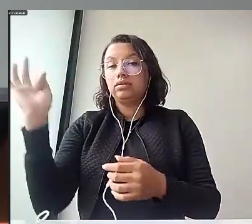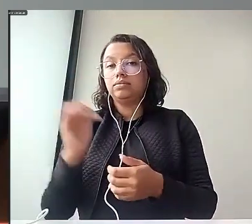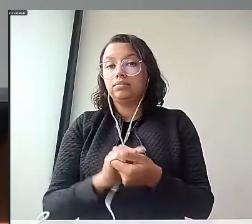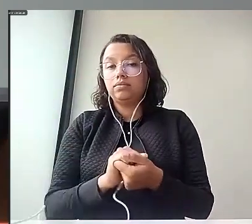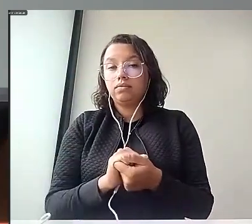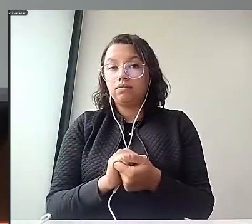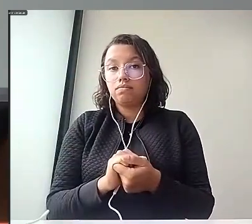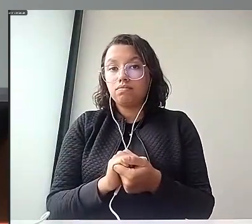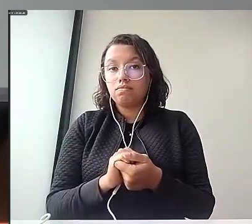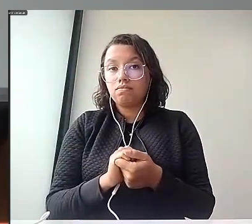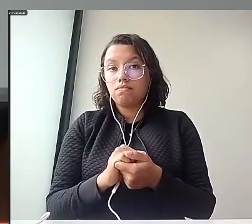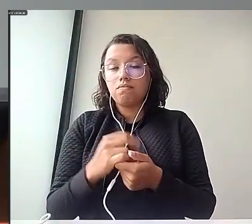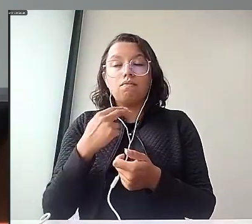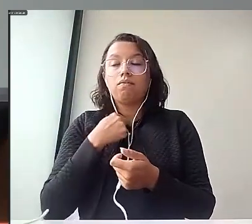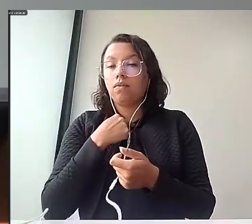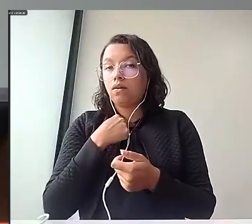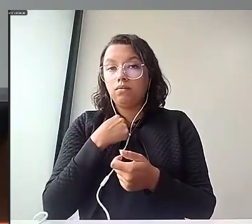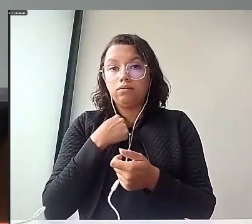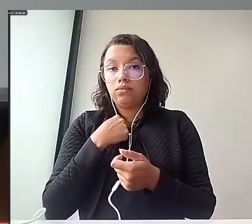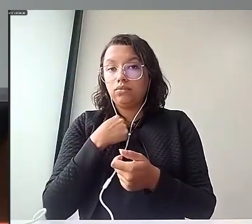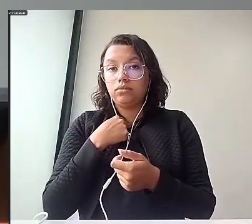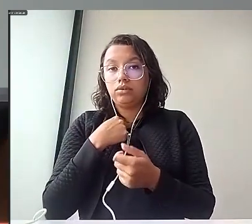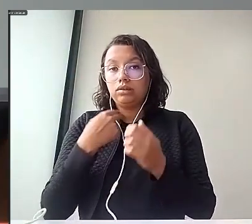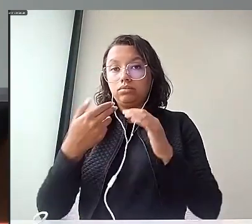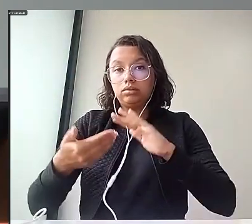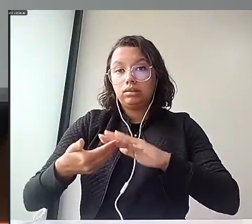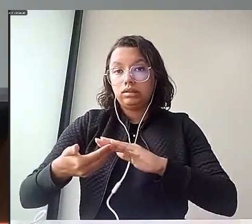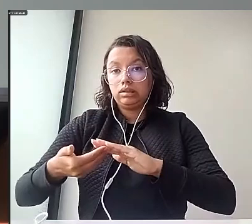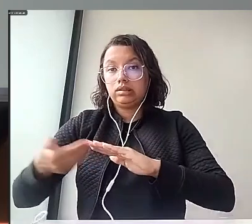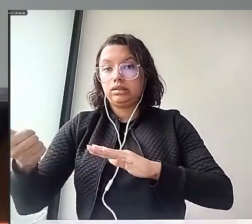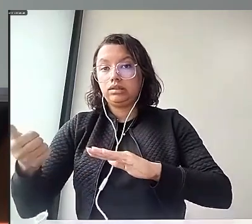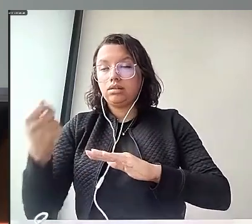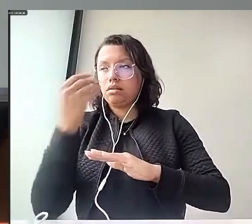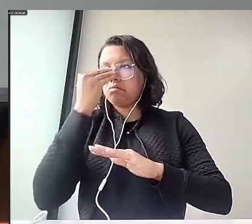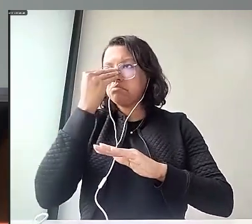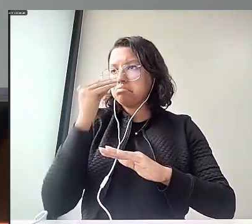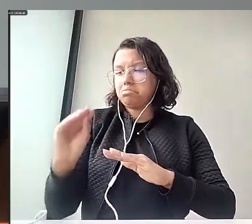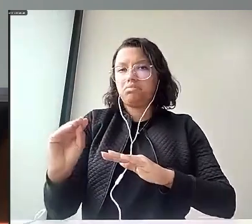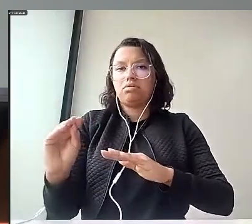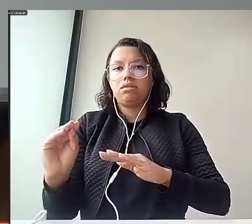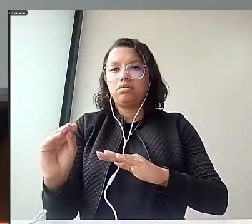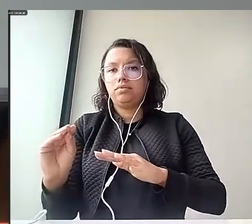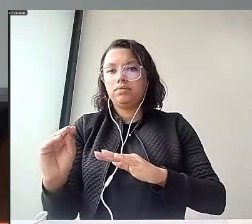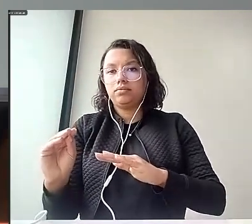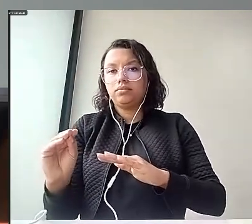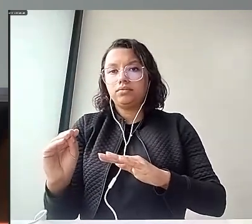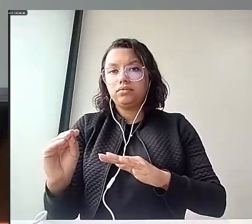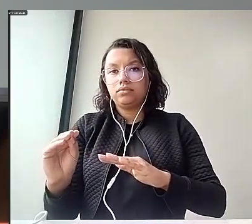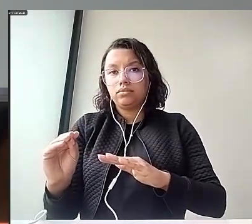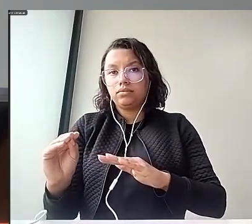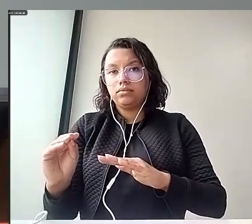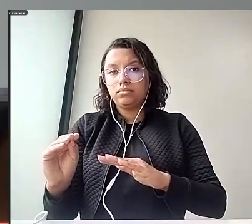no pueden excluir, no pueden ignorar que viven en